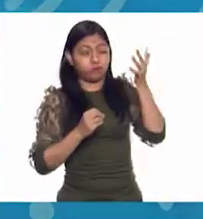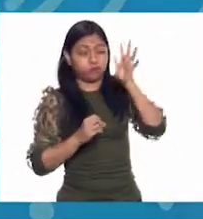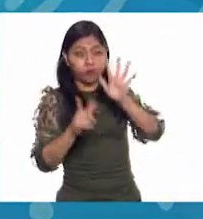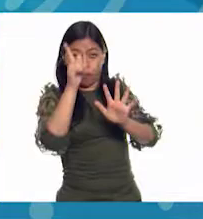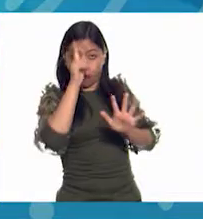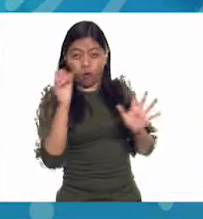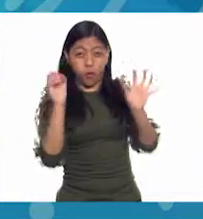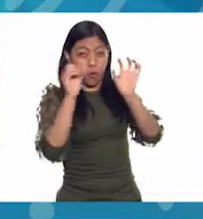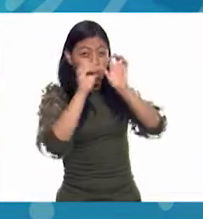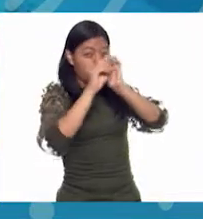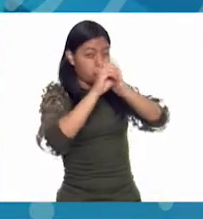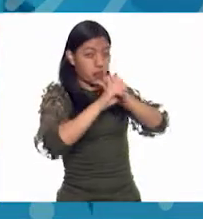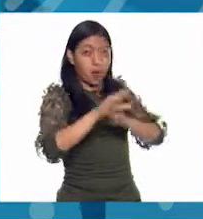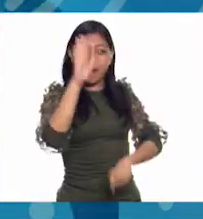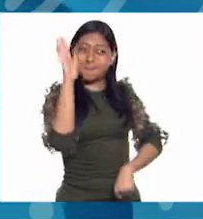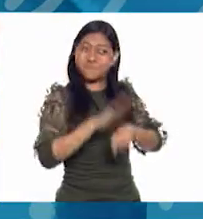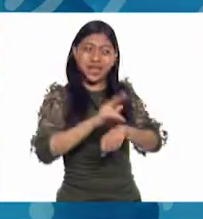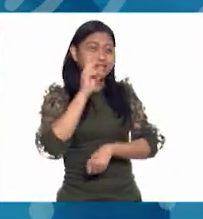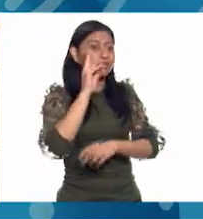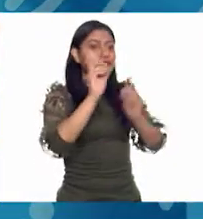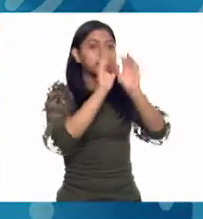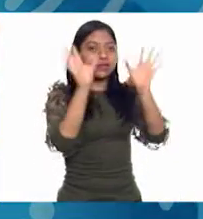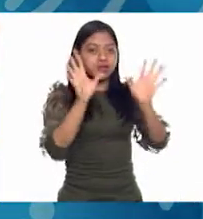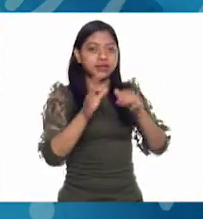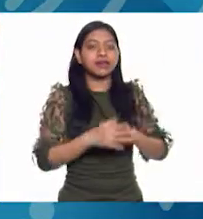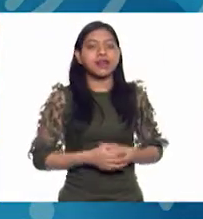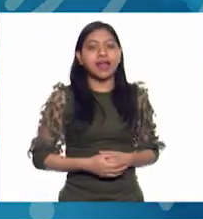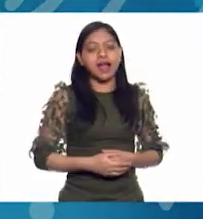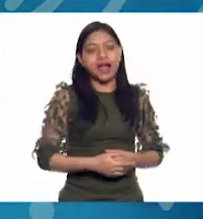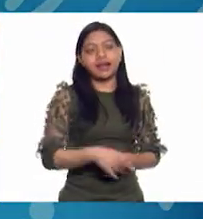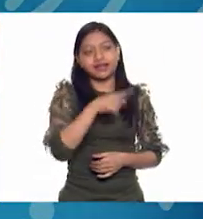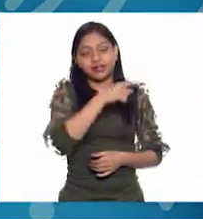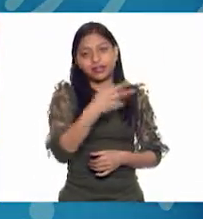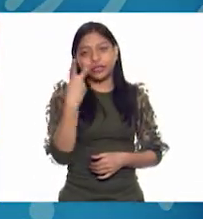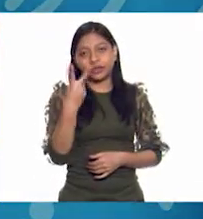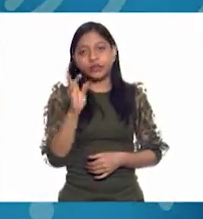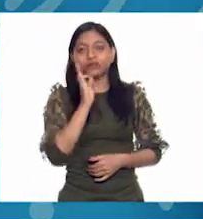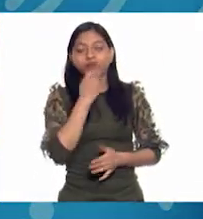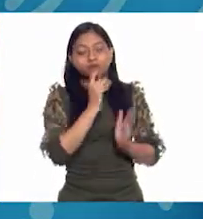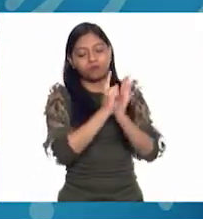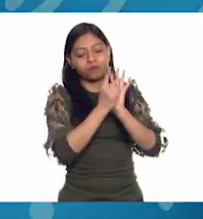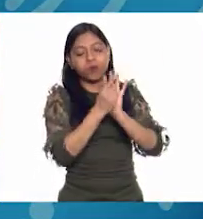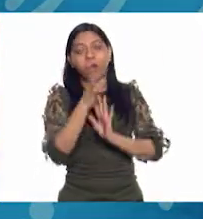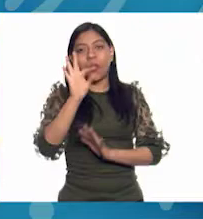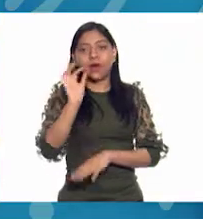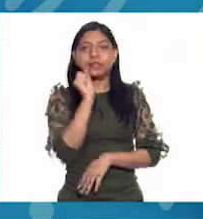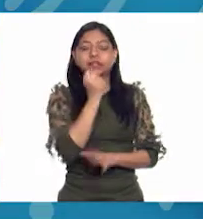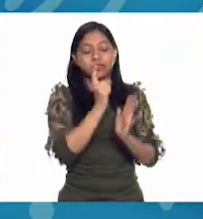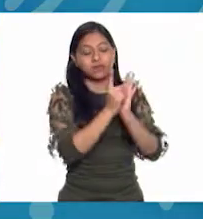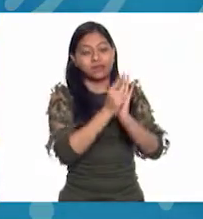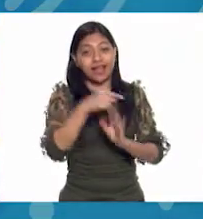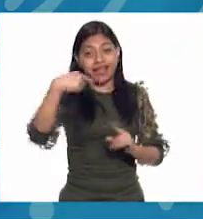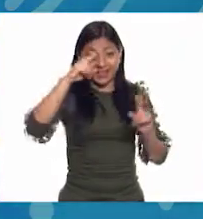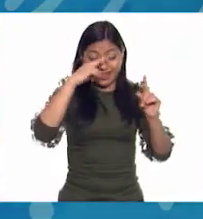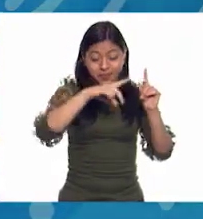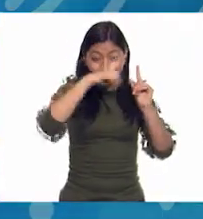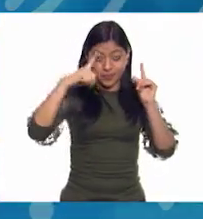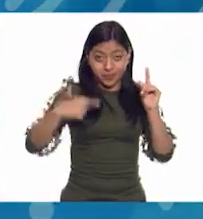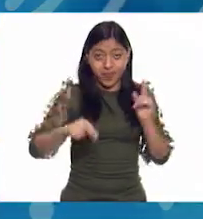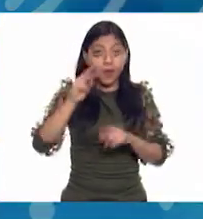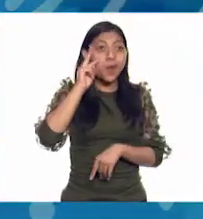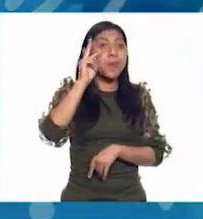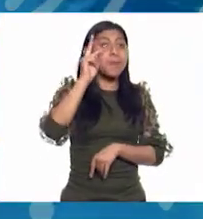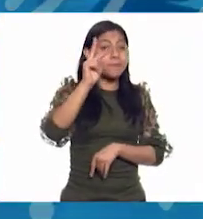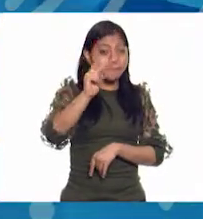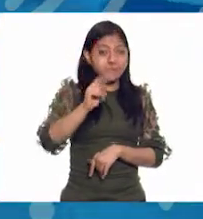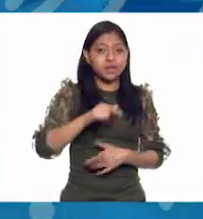de máxima oscuridad y máximo eclipse, va a ser 2 minutos 40 segundos. Sin embargo, en México no vamos a poder ver, en